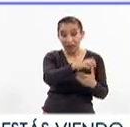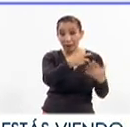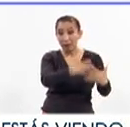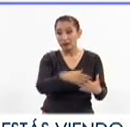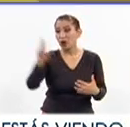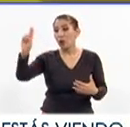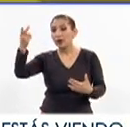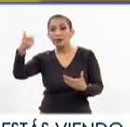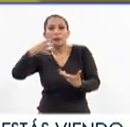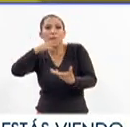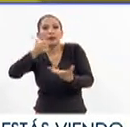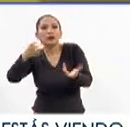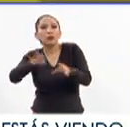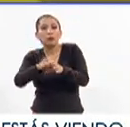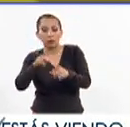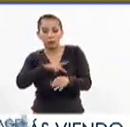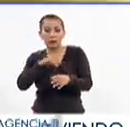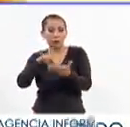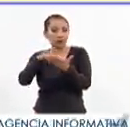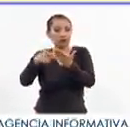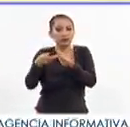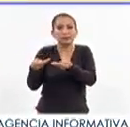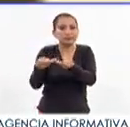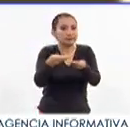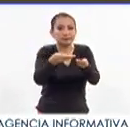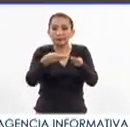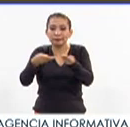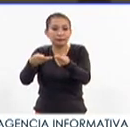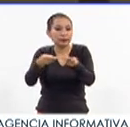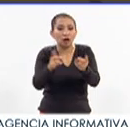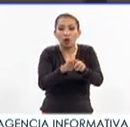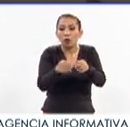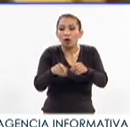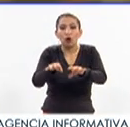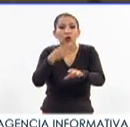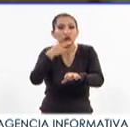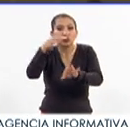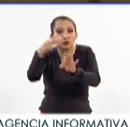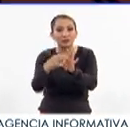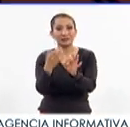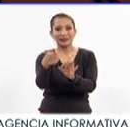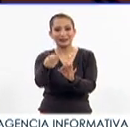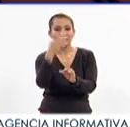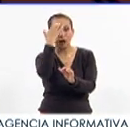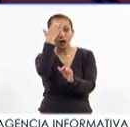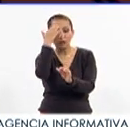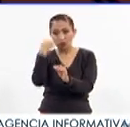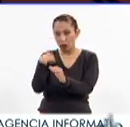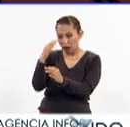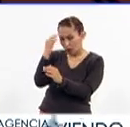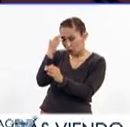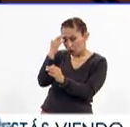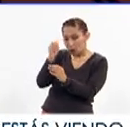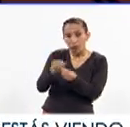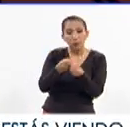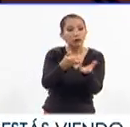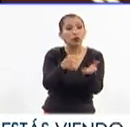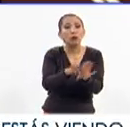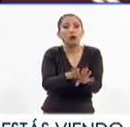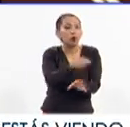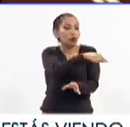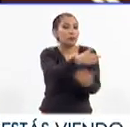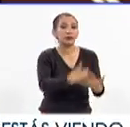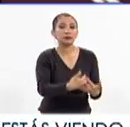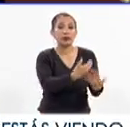las universidades no pueden hacer llegar al uso final los conocimientos que hacemos en las